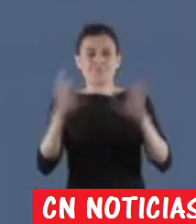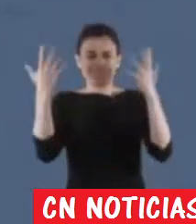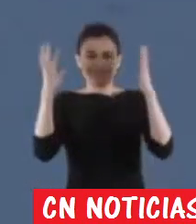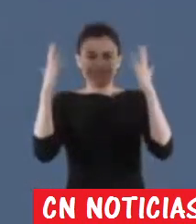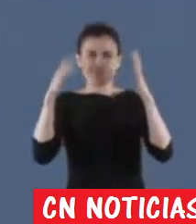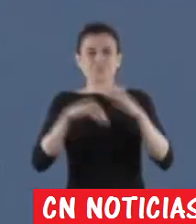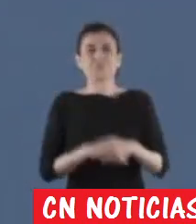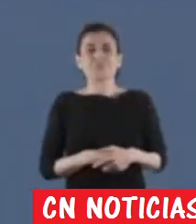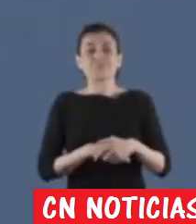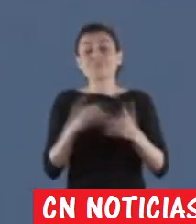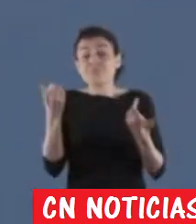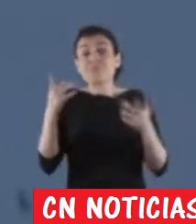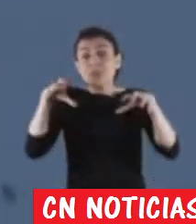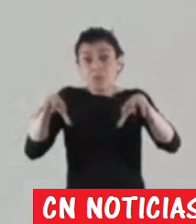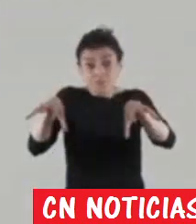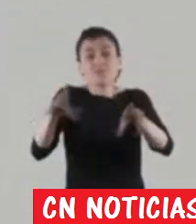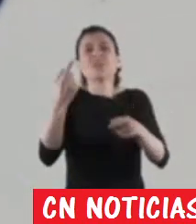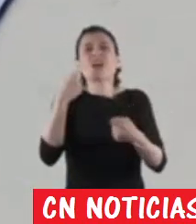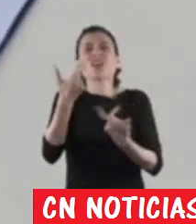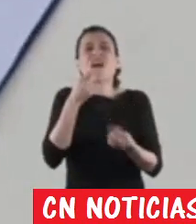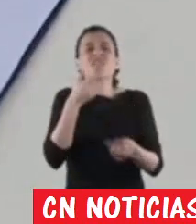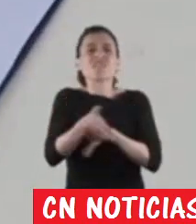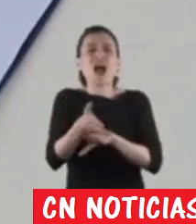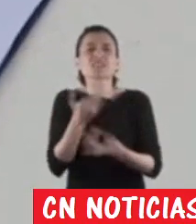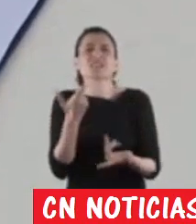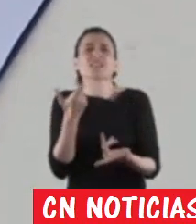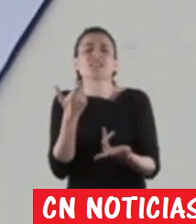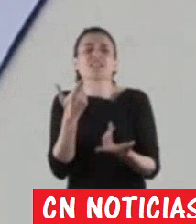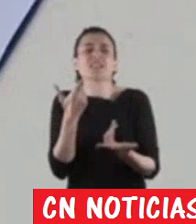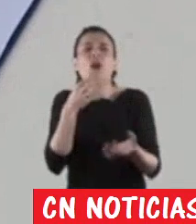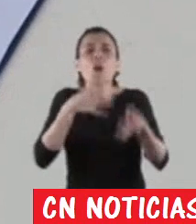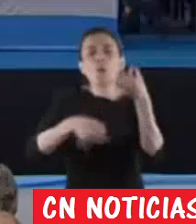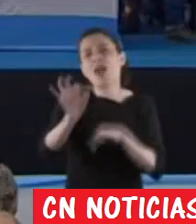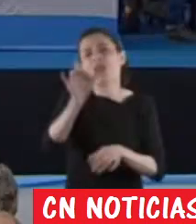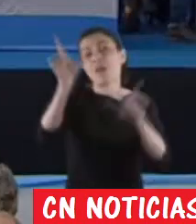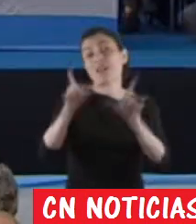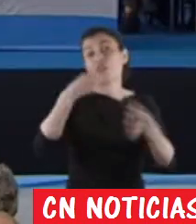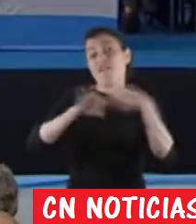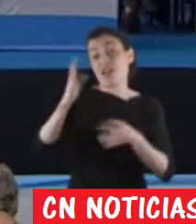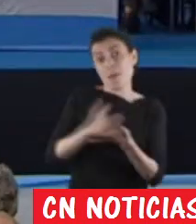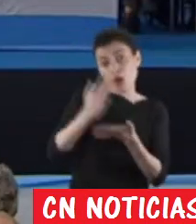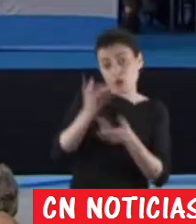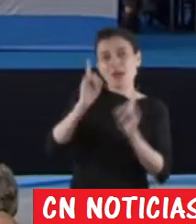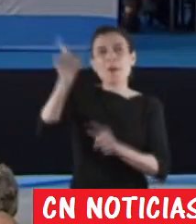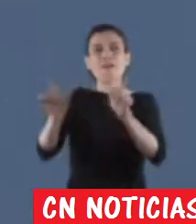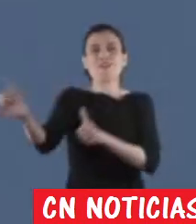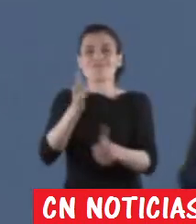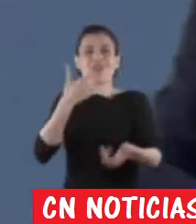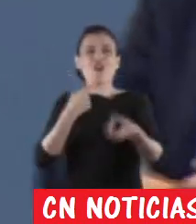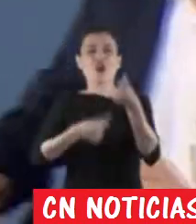Estos mercados facilitan el vínculo directo entre compradores y vendedores.